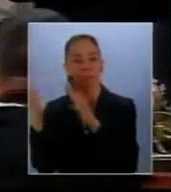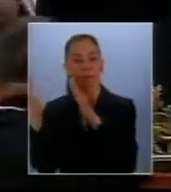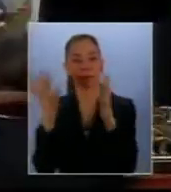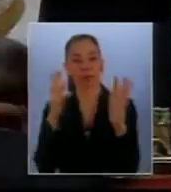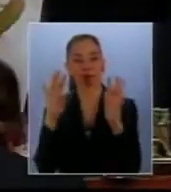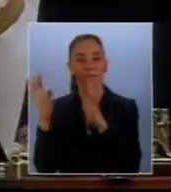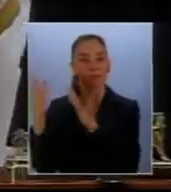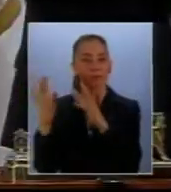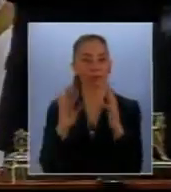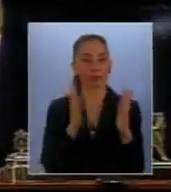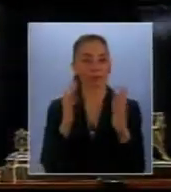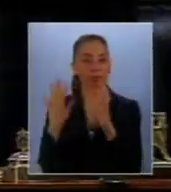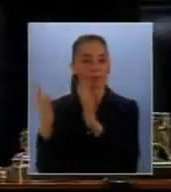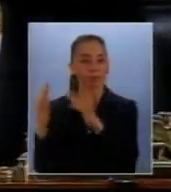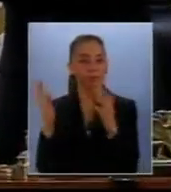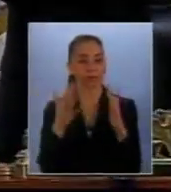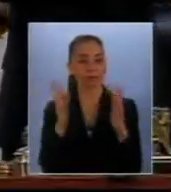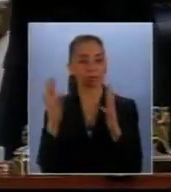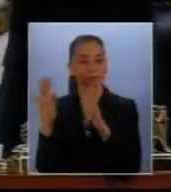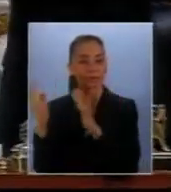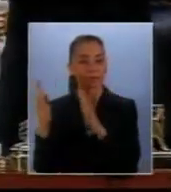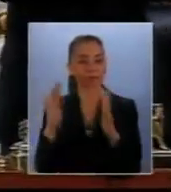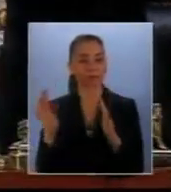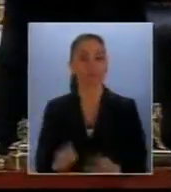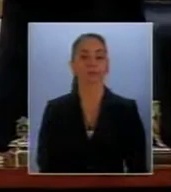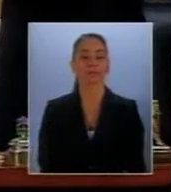75 naciones, entre ellos los mandatarios de